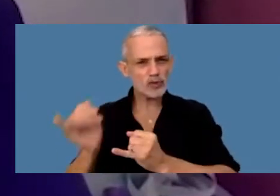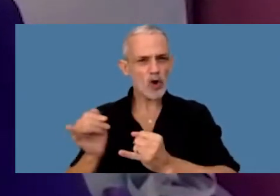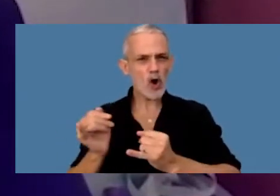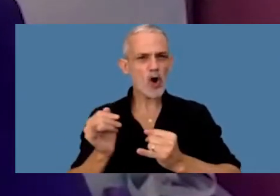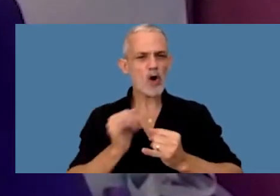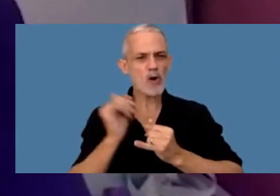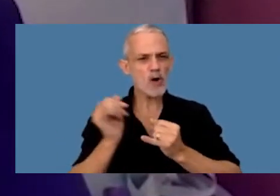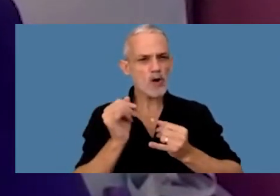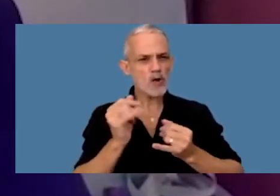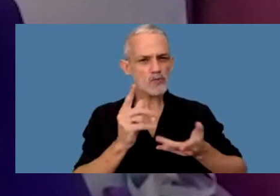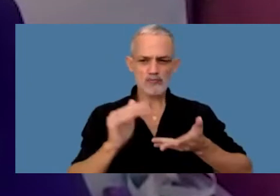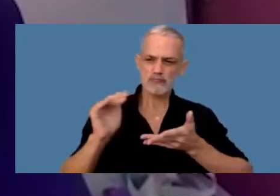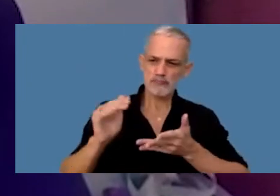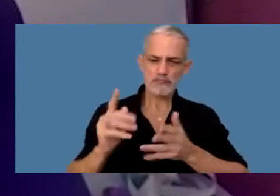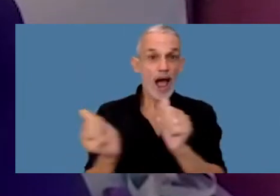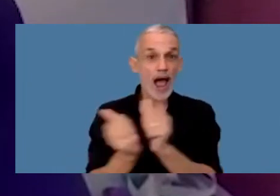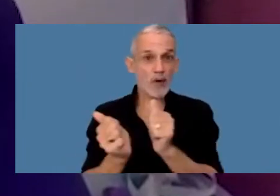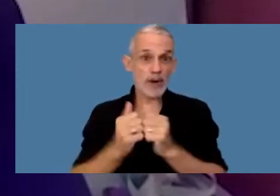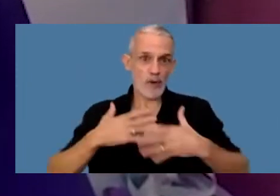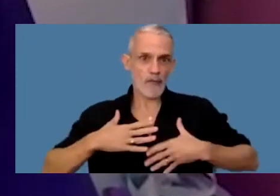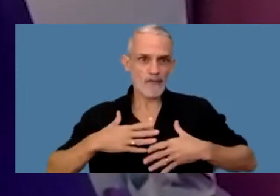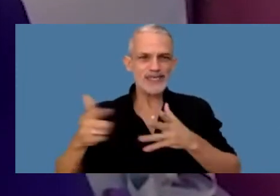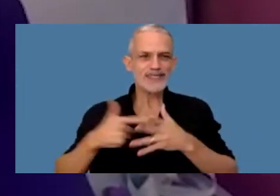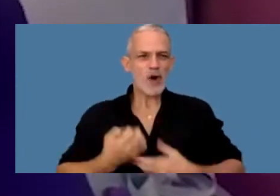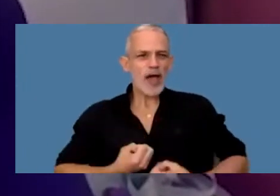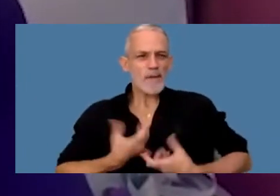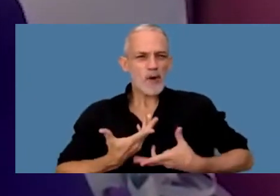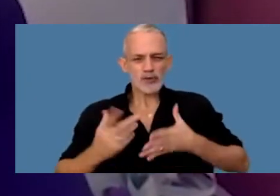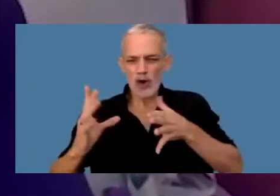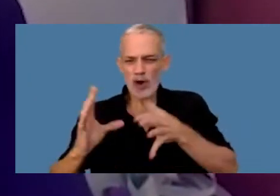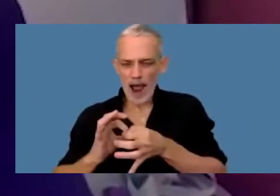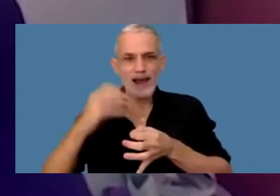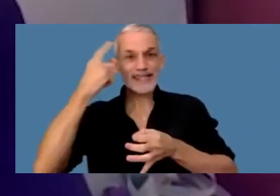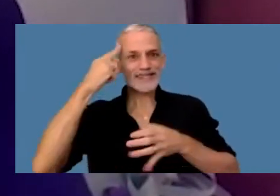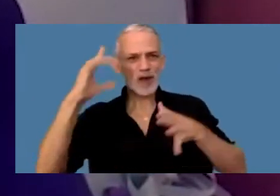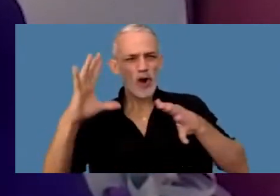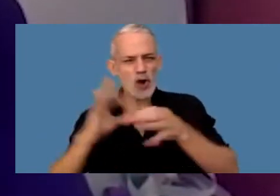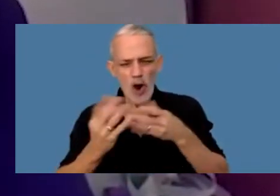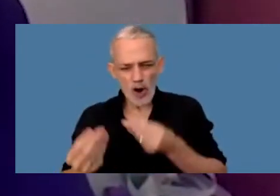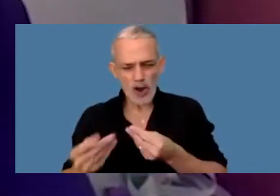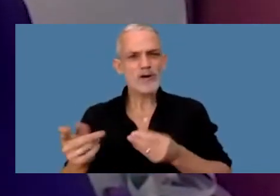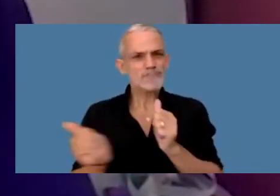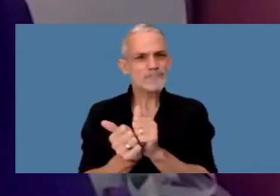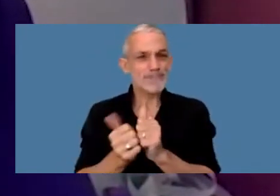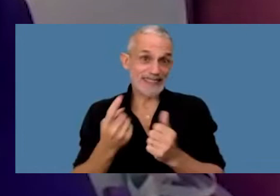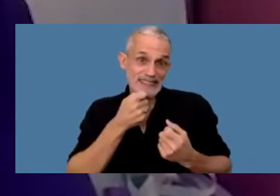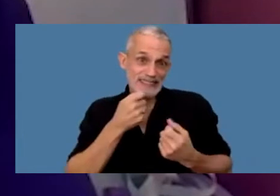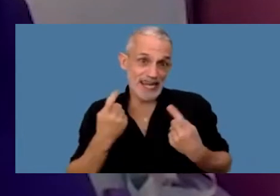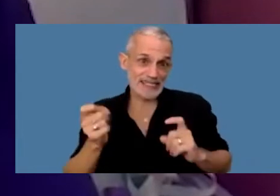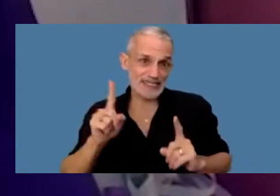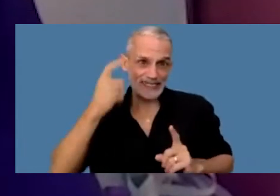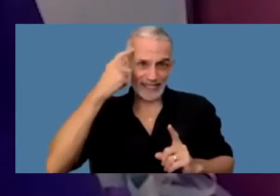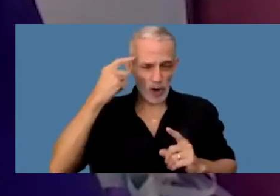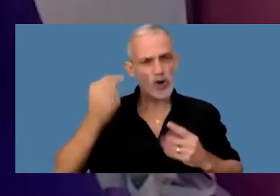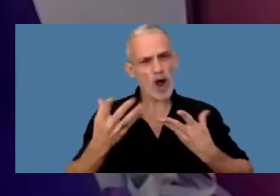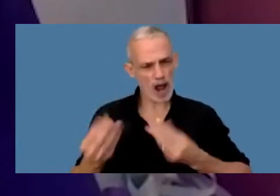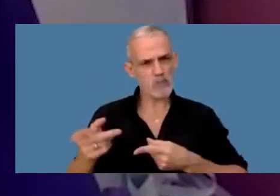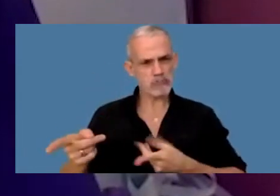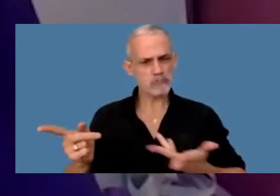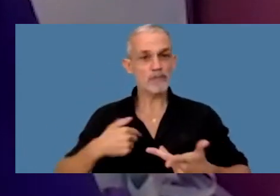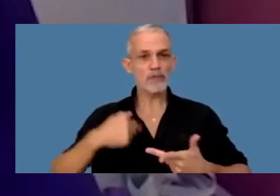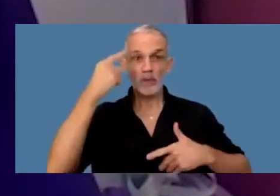Bueno, ¿qué es ser dula? Nosotras, las dulas, lo que hacemos es, como decía un poco Caro,